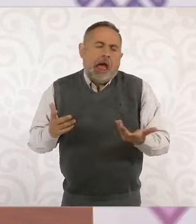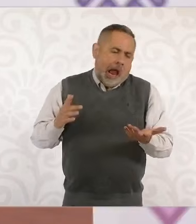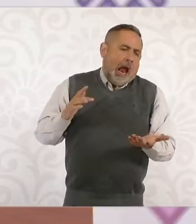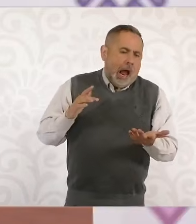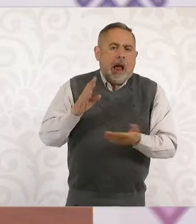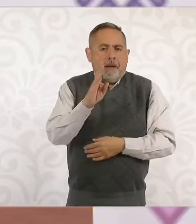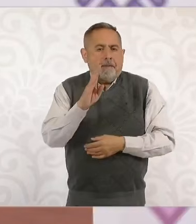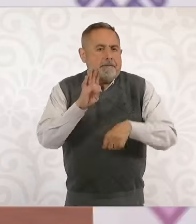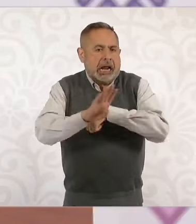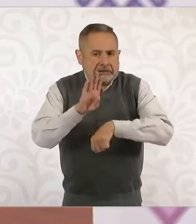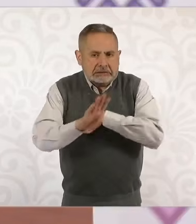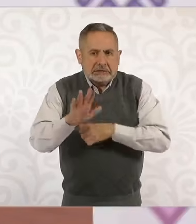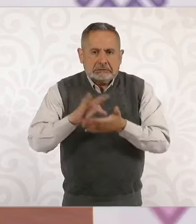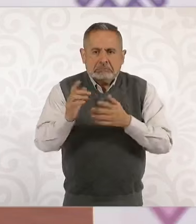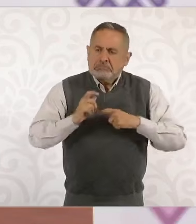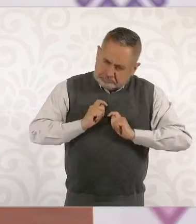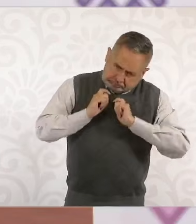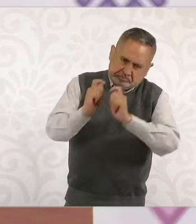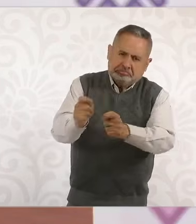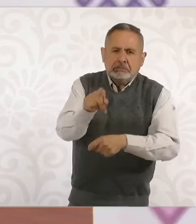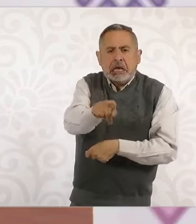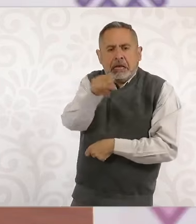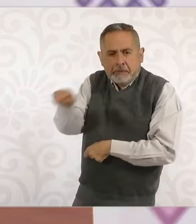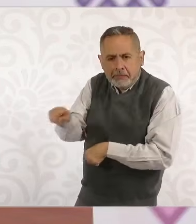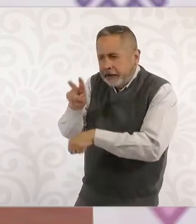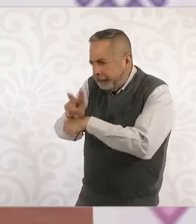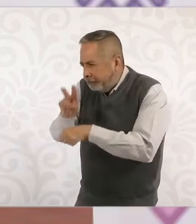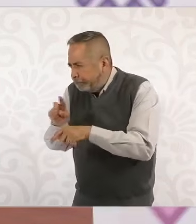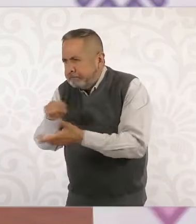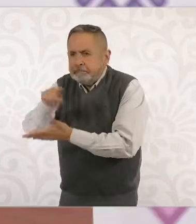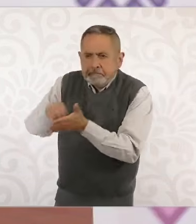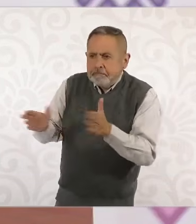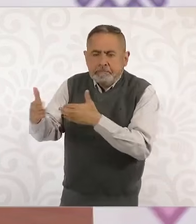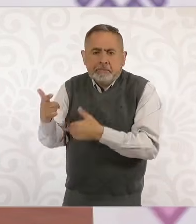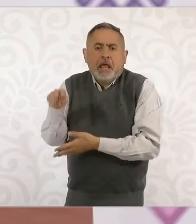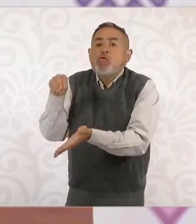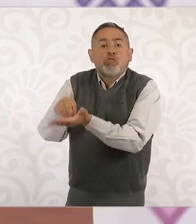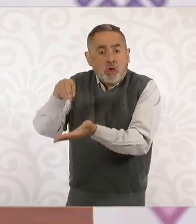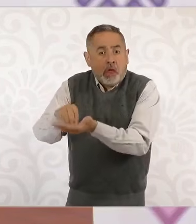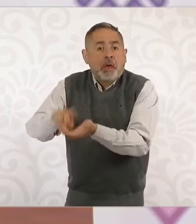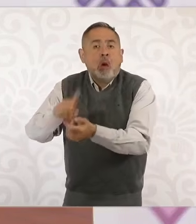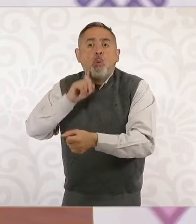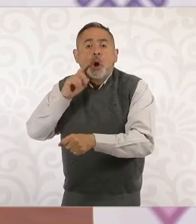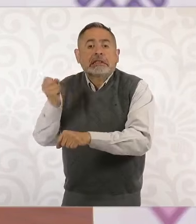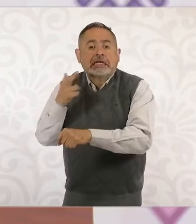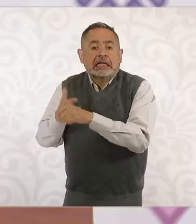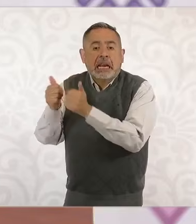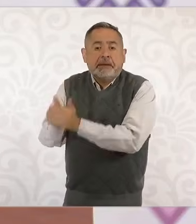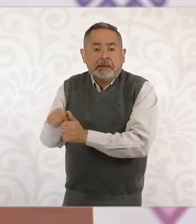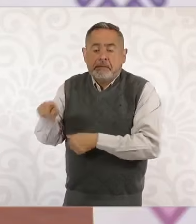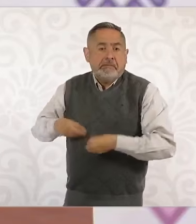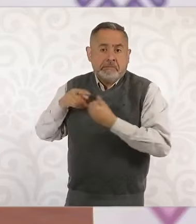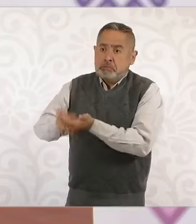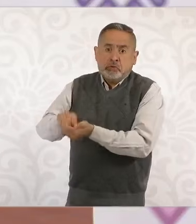Brasil accedió a resguardar estas instalaciones y en estas instalaciones pues sigue todavía esta